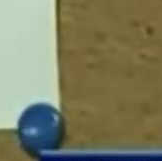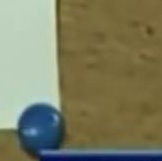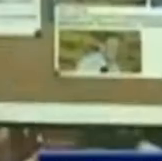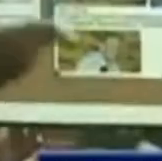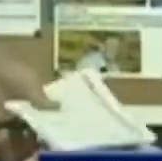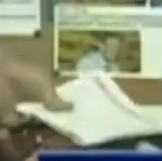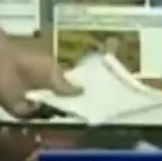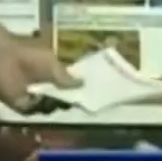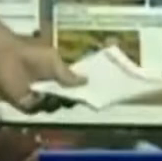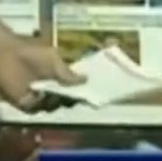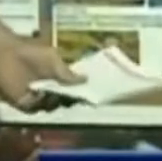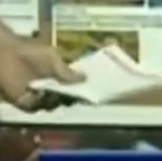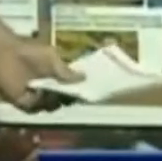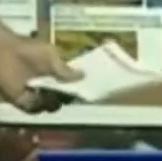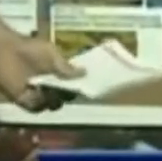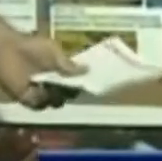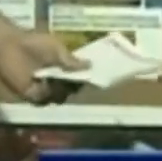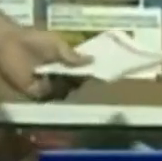oposición